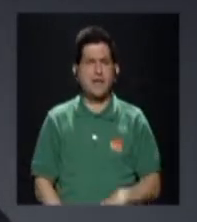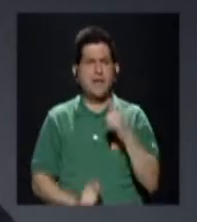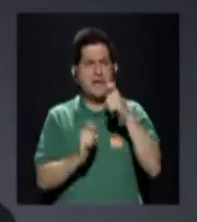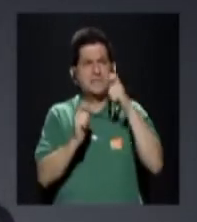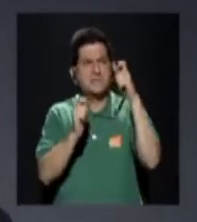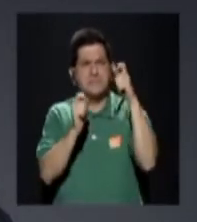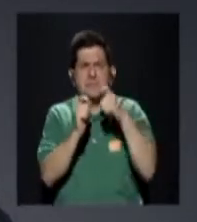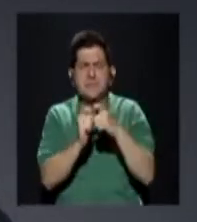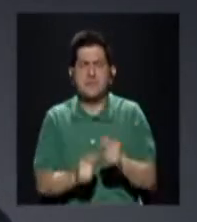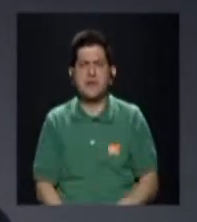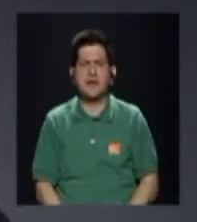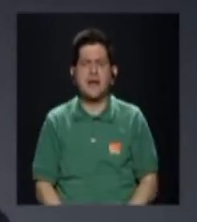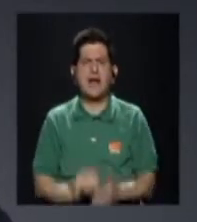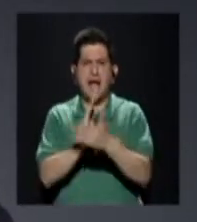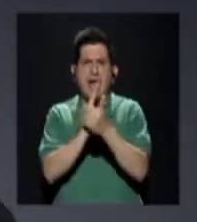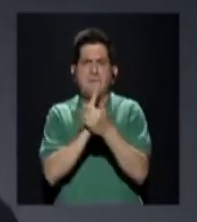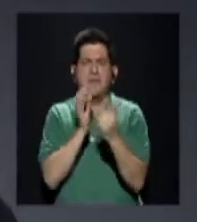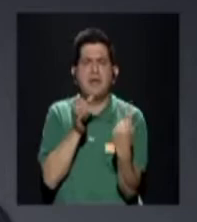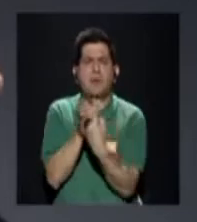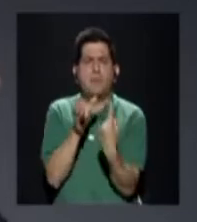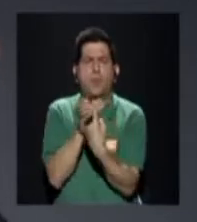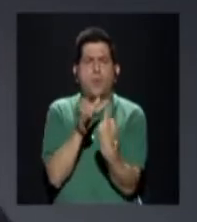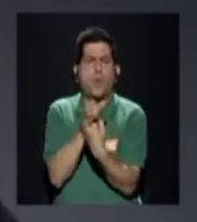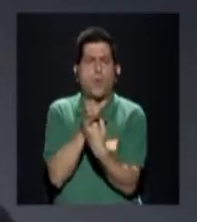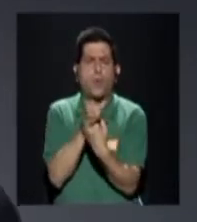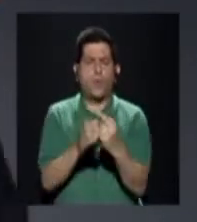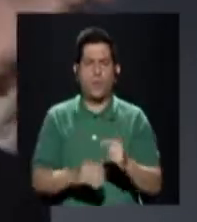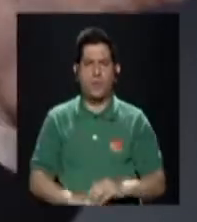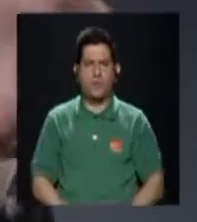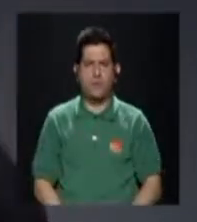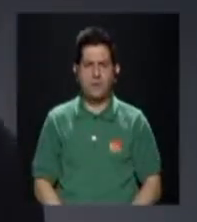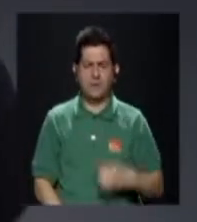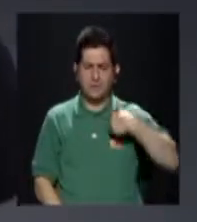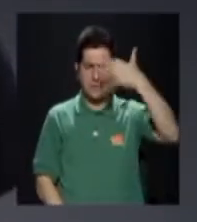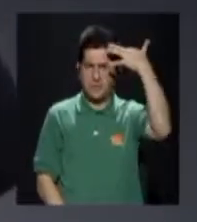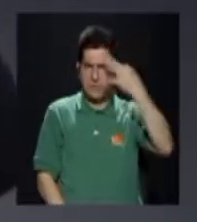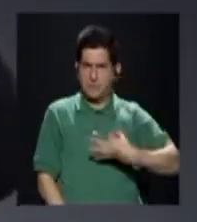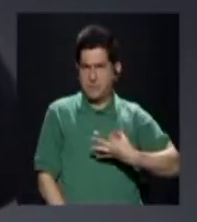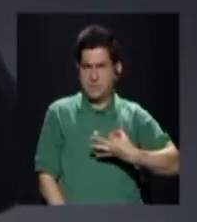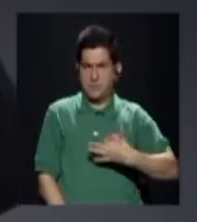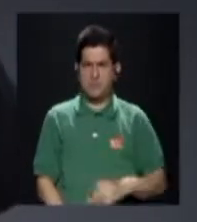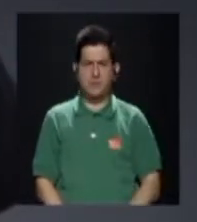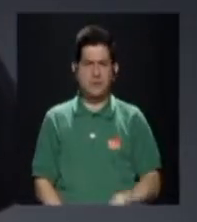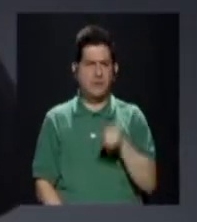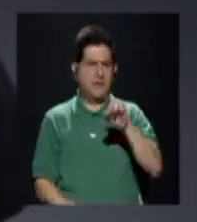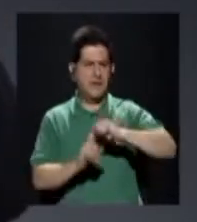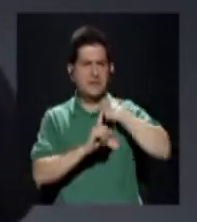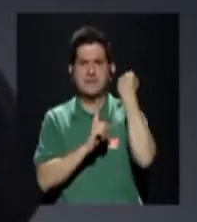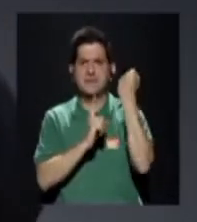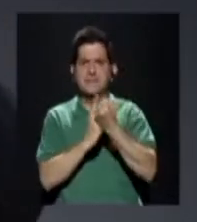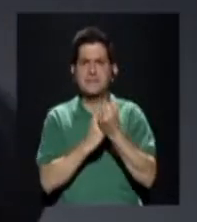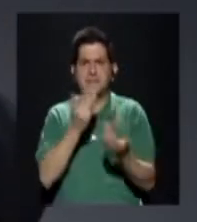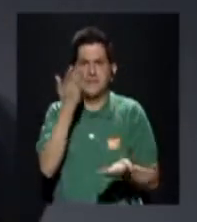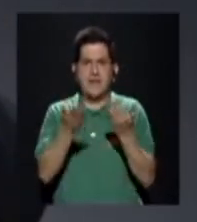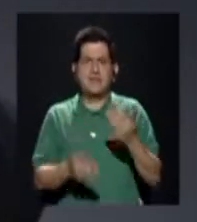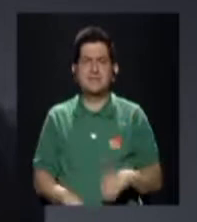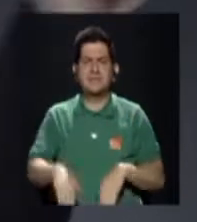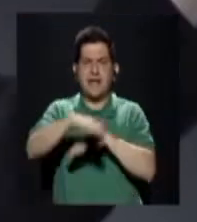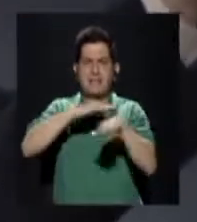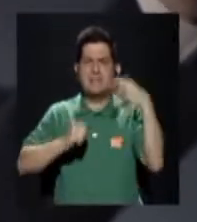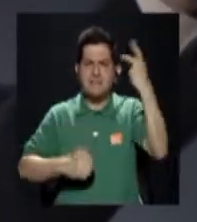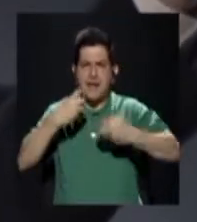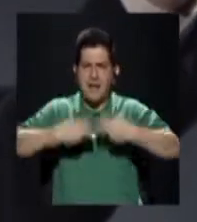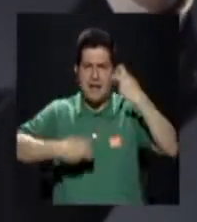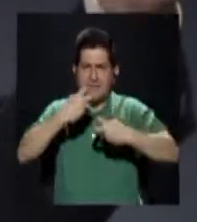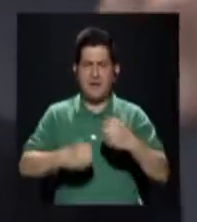básicamente es capacidad monopólica, me parece, lo que estaría en mucho de la raíz de ese problema. Y